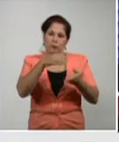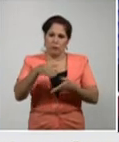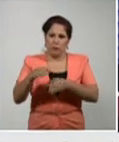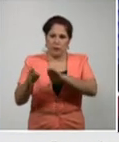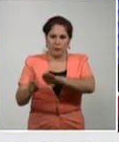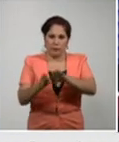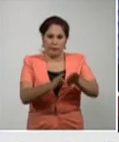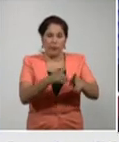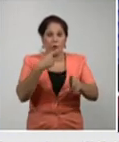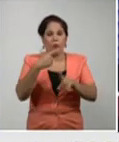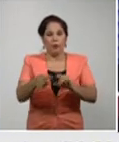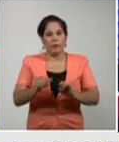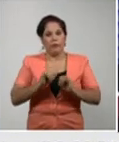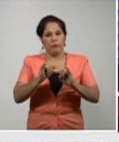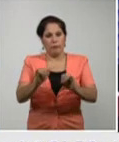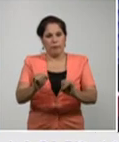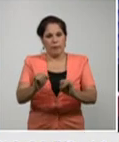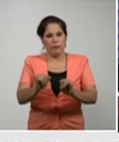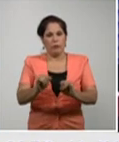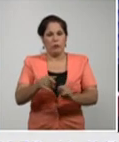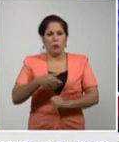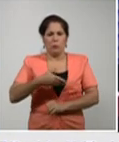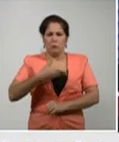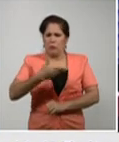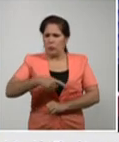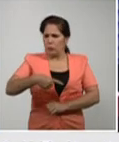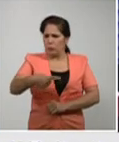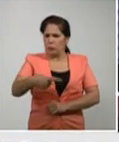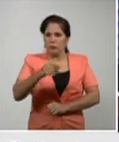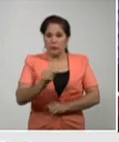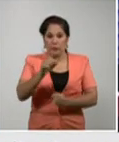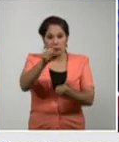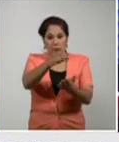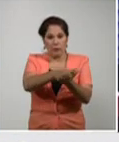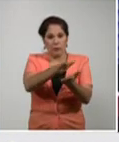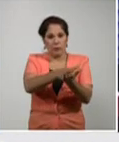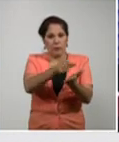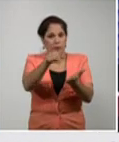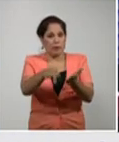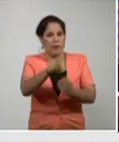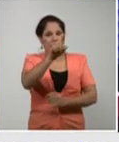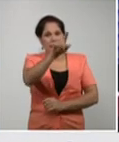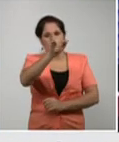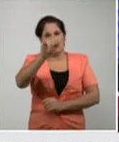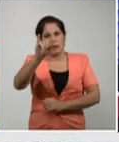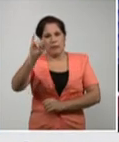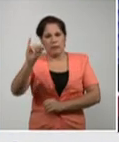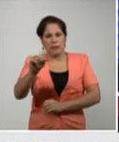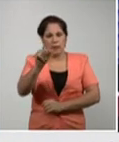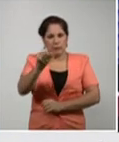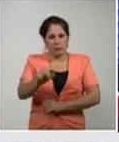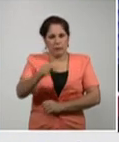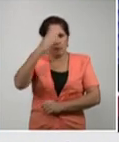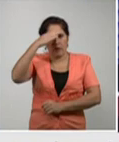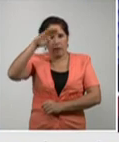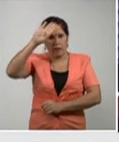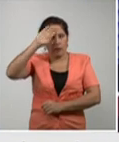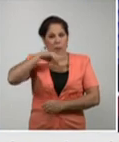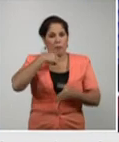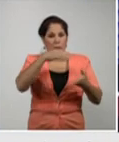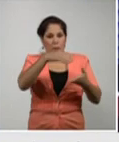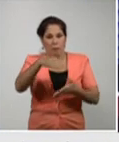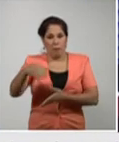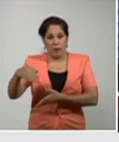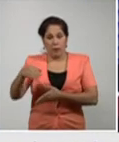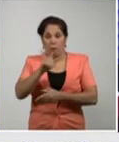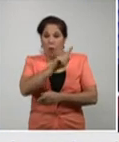datos destacados en el parte habitual: se acumulan hasta este momento 166 cubanos fallecidos a consecuencia